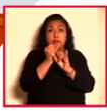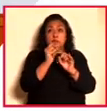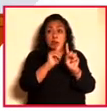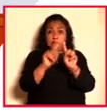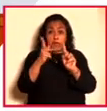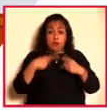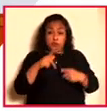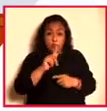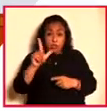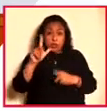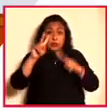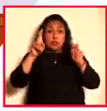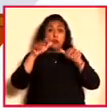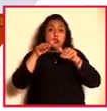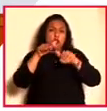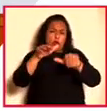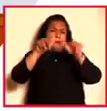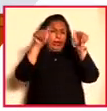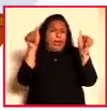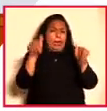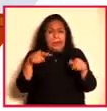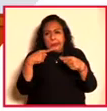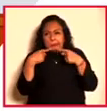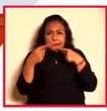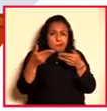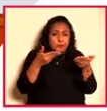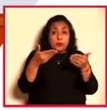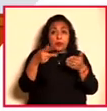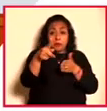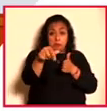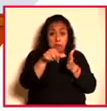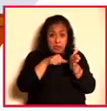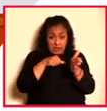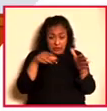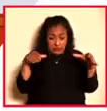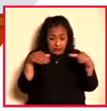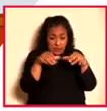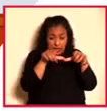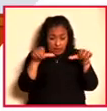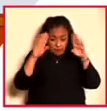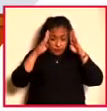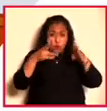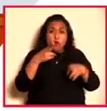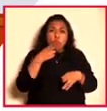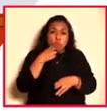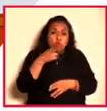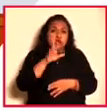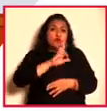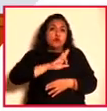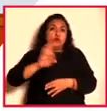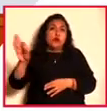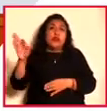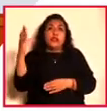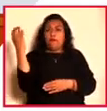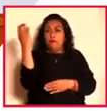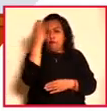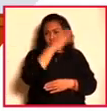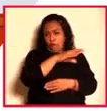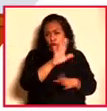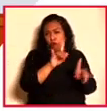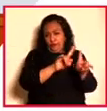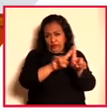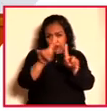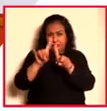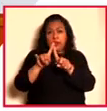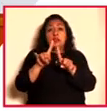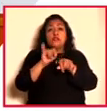temas relacionados con el arte. La sesión de este mes se enfocó particularmente a los diferentes usos y posibilidades de la fotografía. Vamos con el